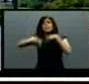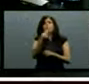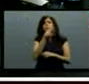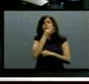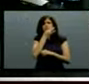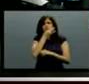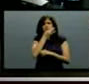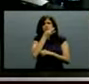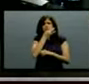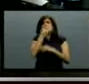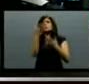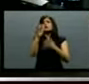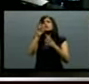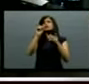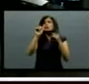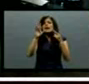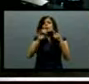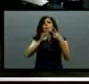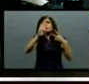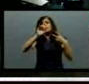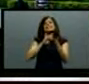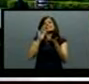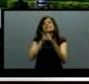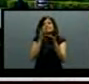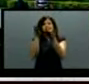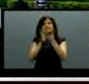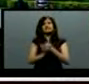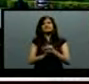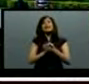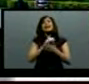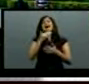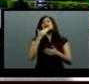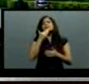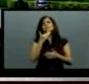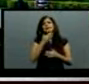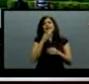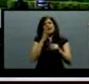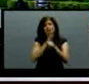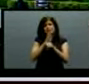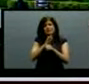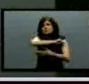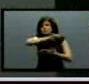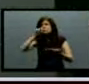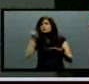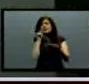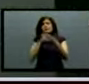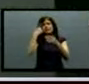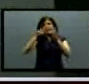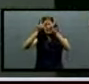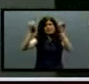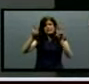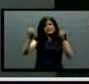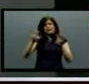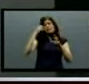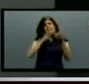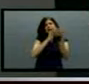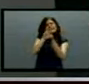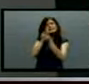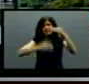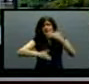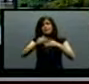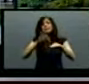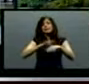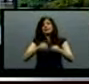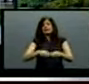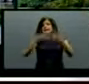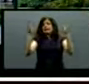ningún punto, Isabel. Pues bueno, quién sabe, yo creo que eso hay que verlo, Azucena, porque indudablemente